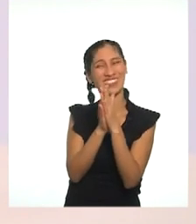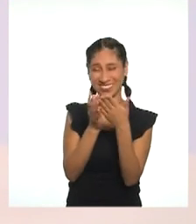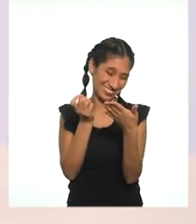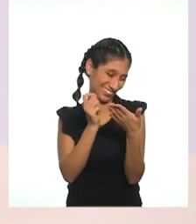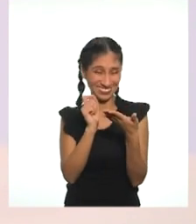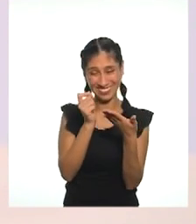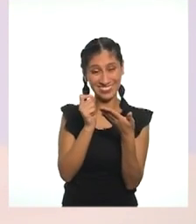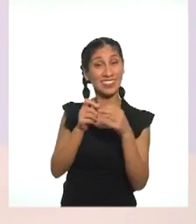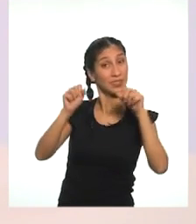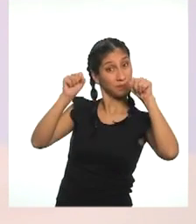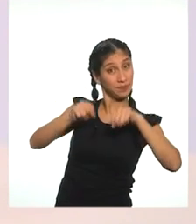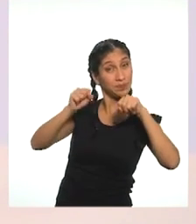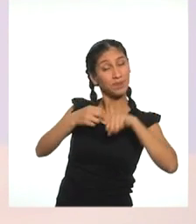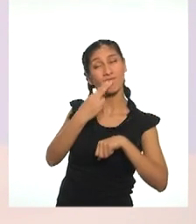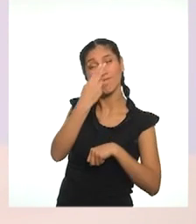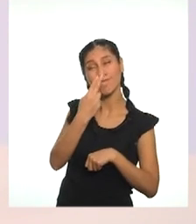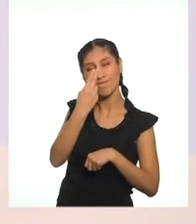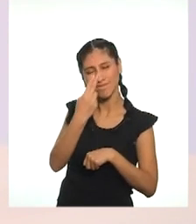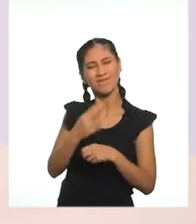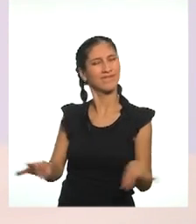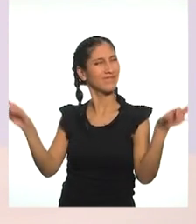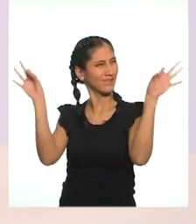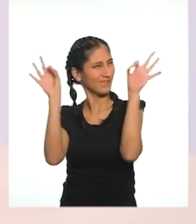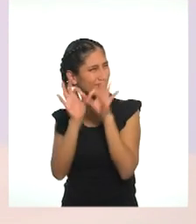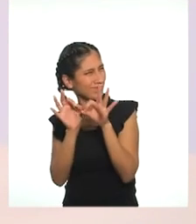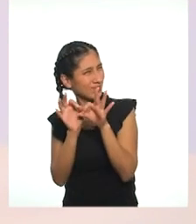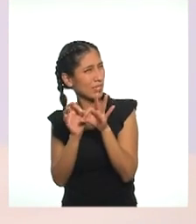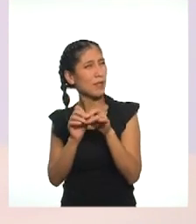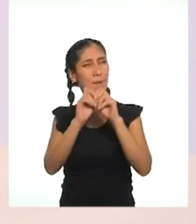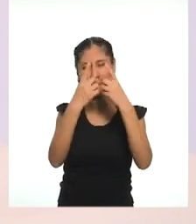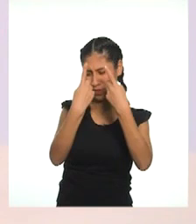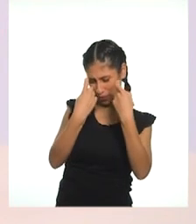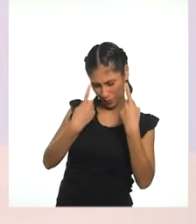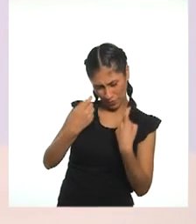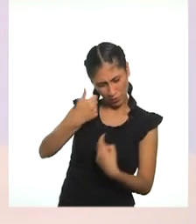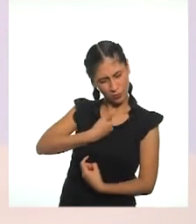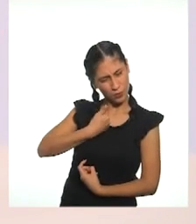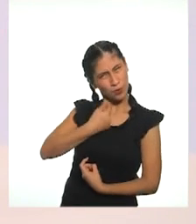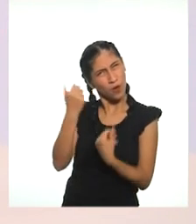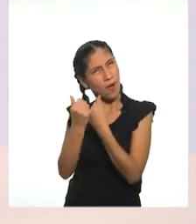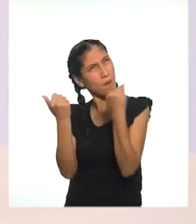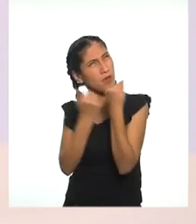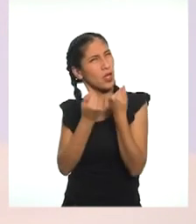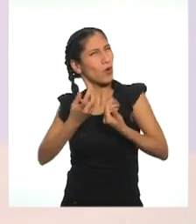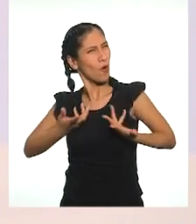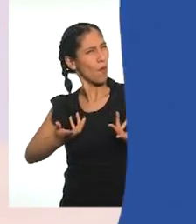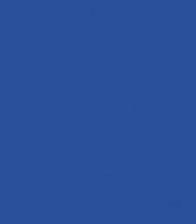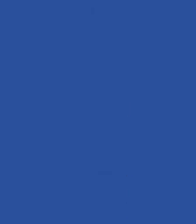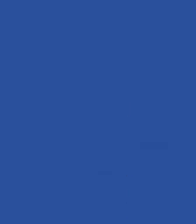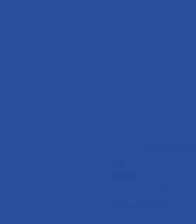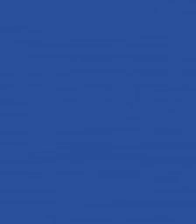eso? Sí, Tocino, eso es importante, preguntarnos cómo podemos contribuir.